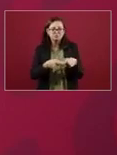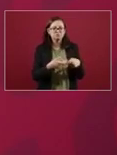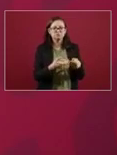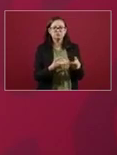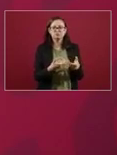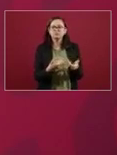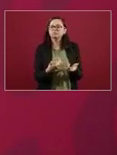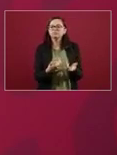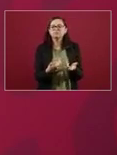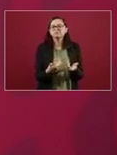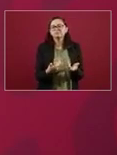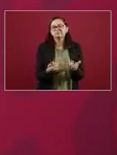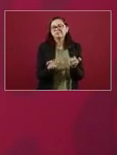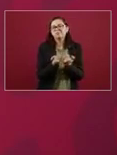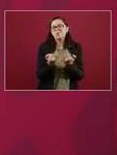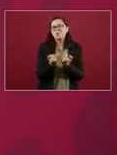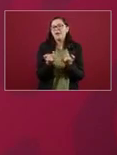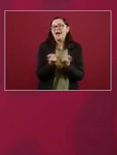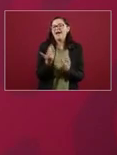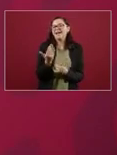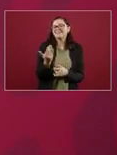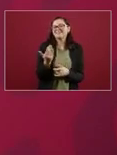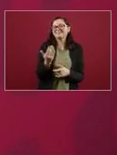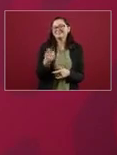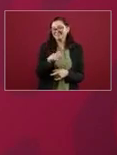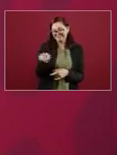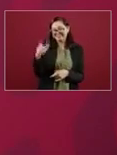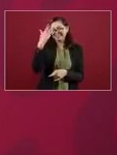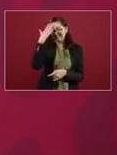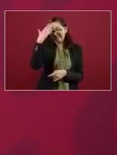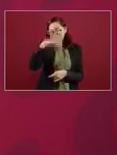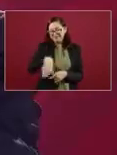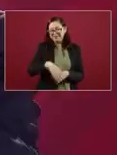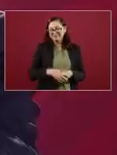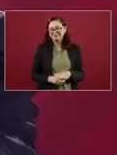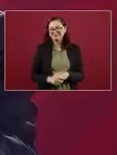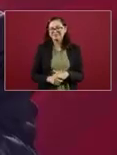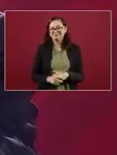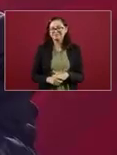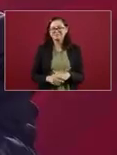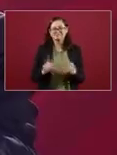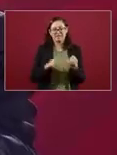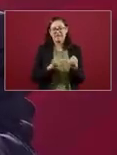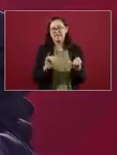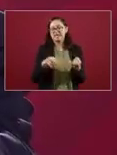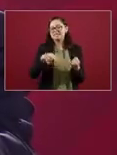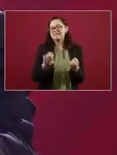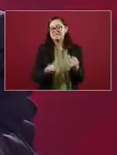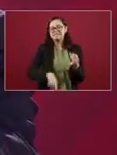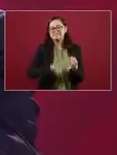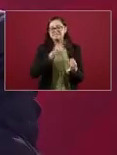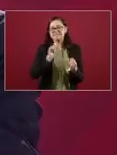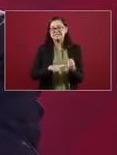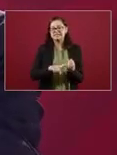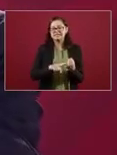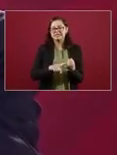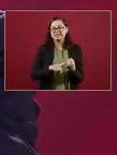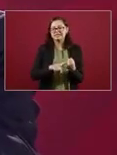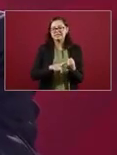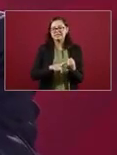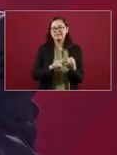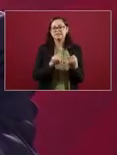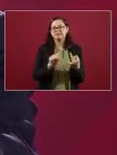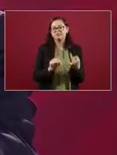cómo se integraban los órganos, esto mismo, cómo se integró el INE, cómo se integró